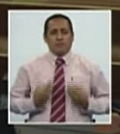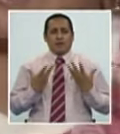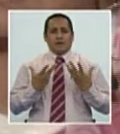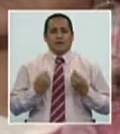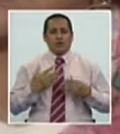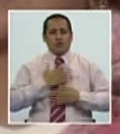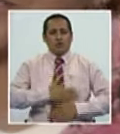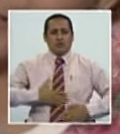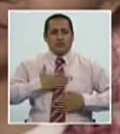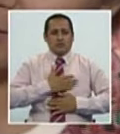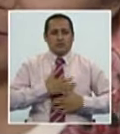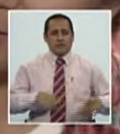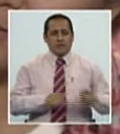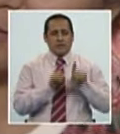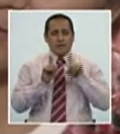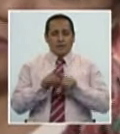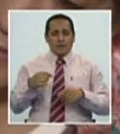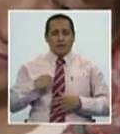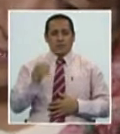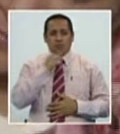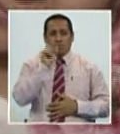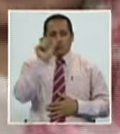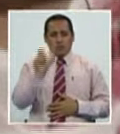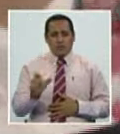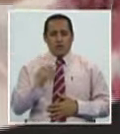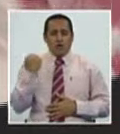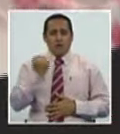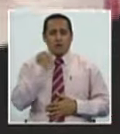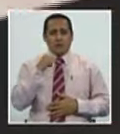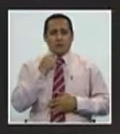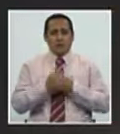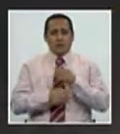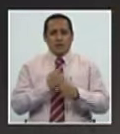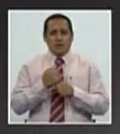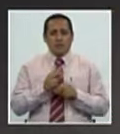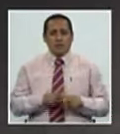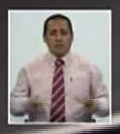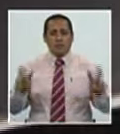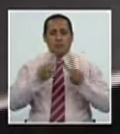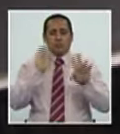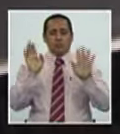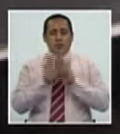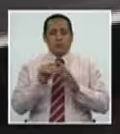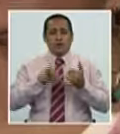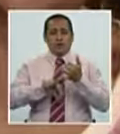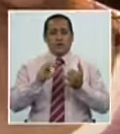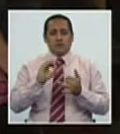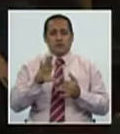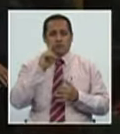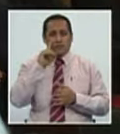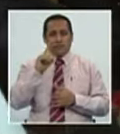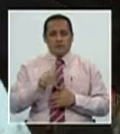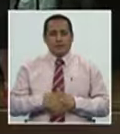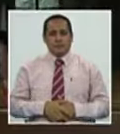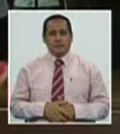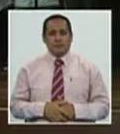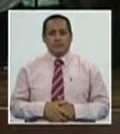emocionados y contentos de que Andrea haya logrado este año un protagónico como es el de Sophie.